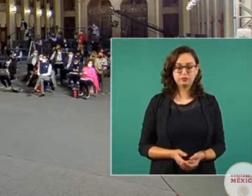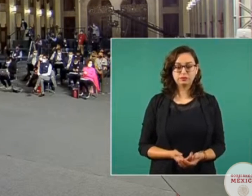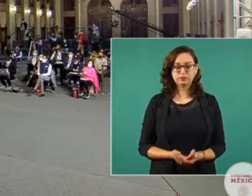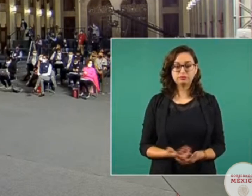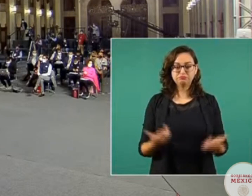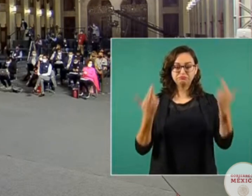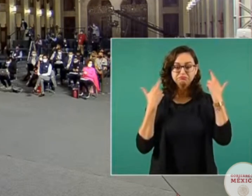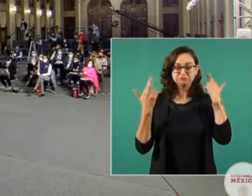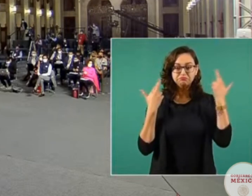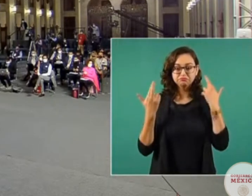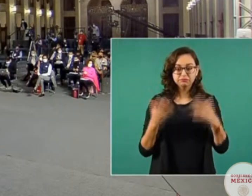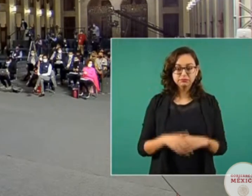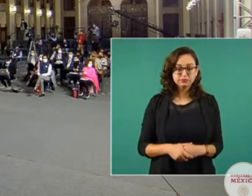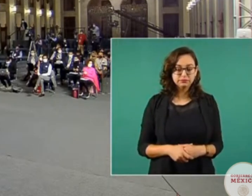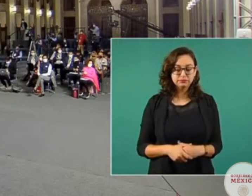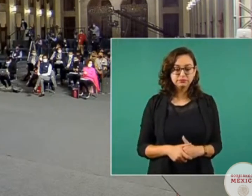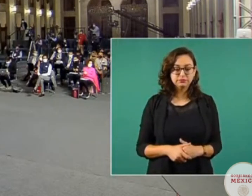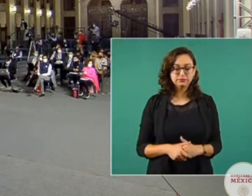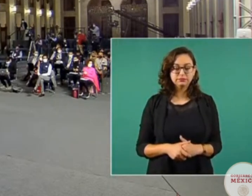¿No tiene audio?